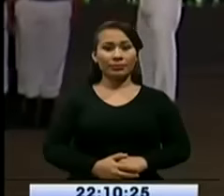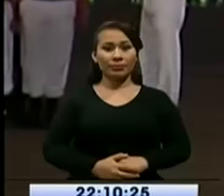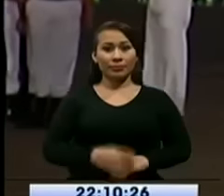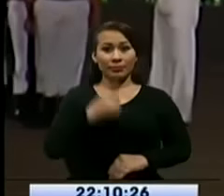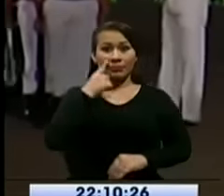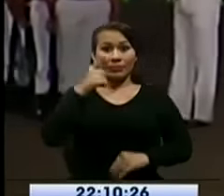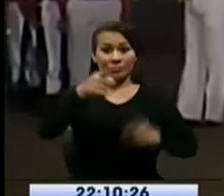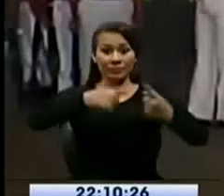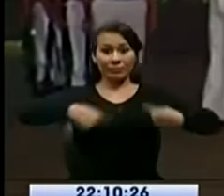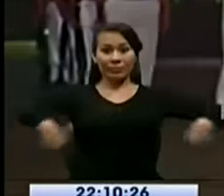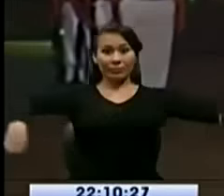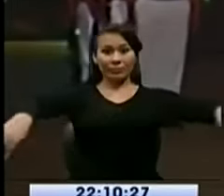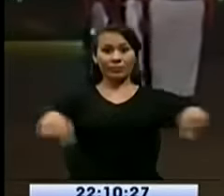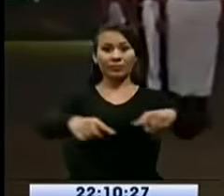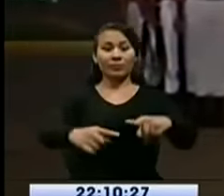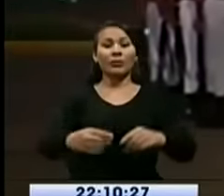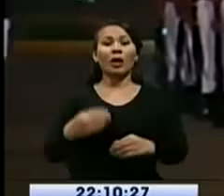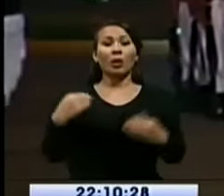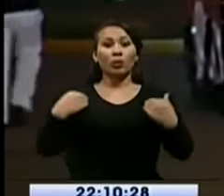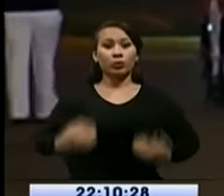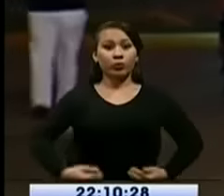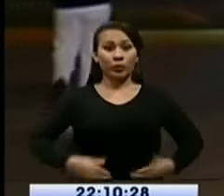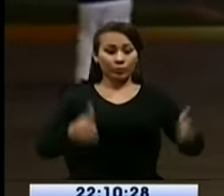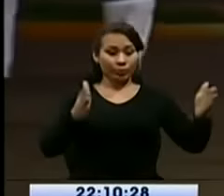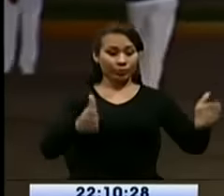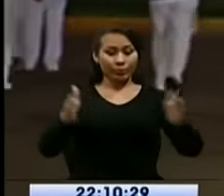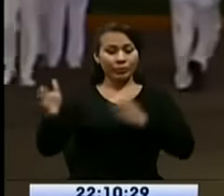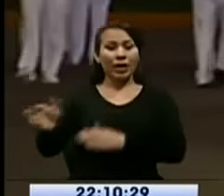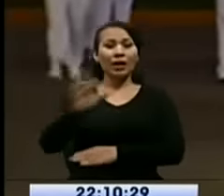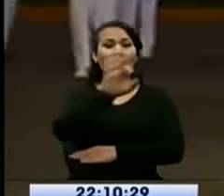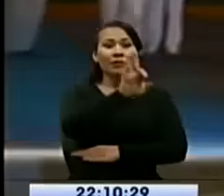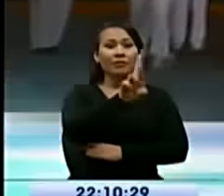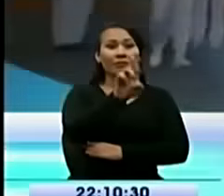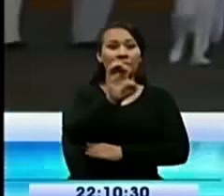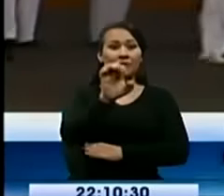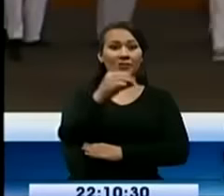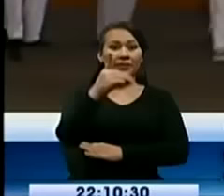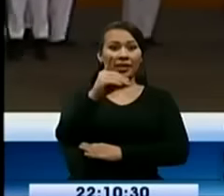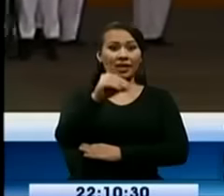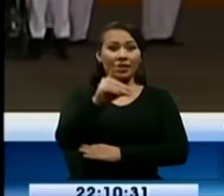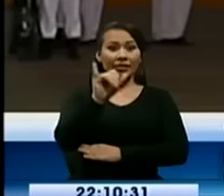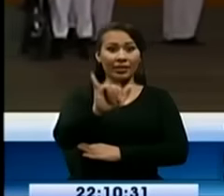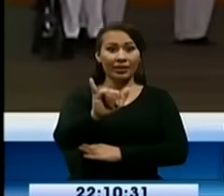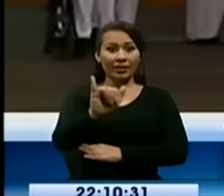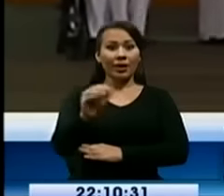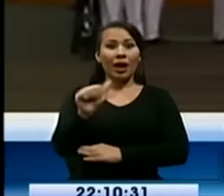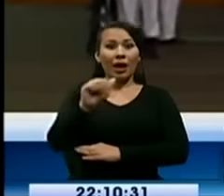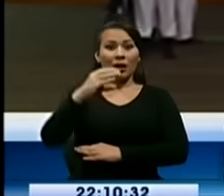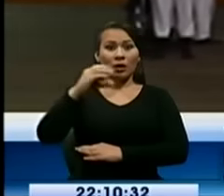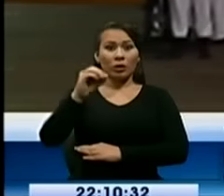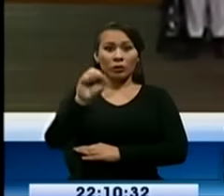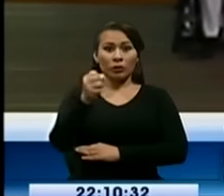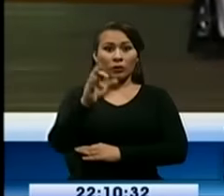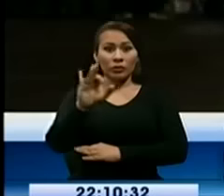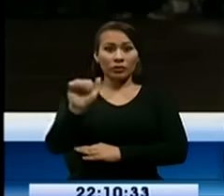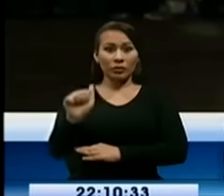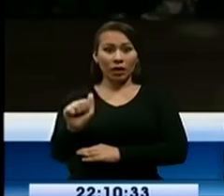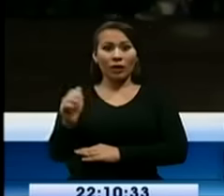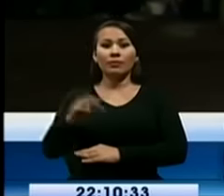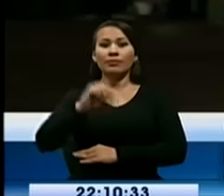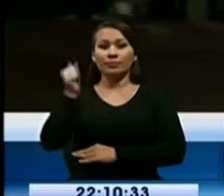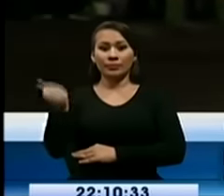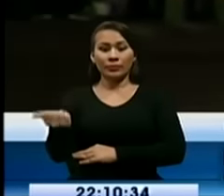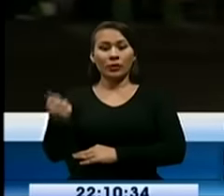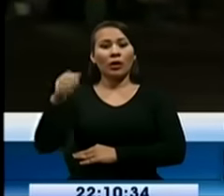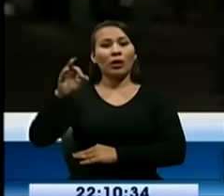Cuerpos del sargento segundo Freddy Acosta Sánchez y del cabo segundo Luis Ramírez Lozano llegaron a Guayaquil a las